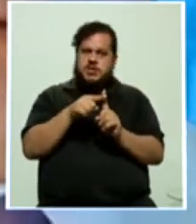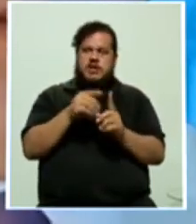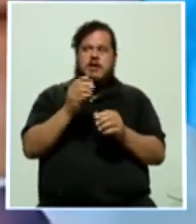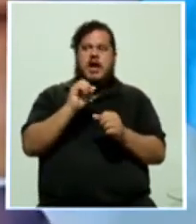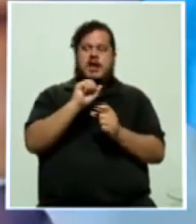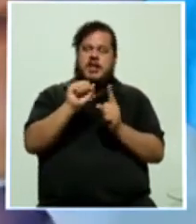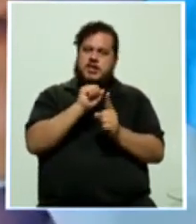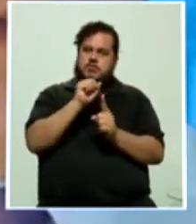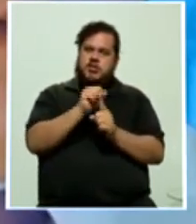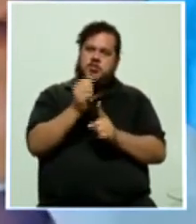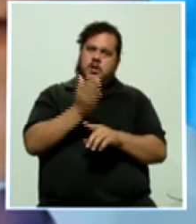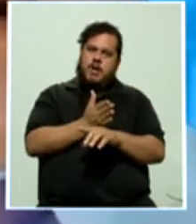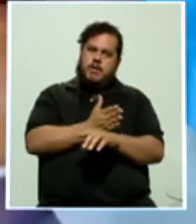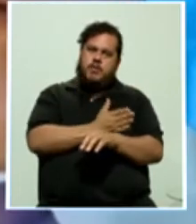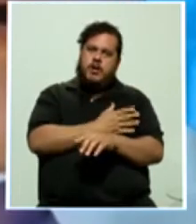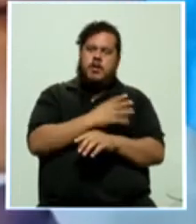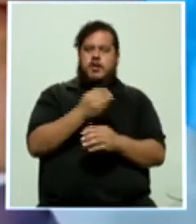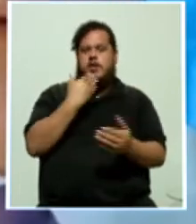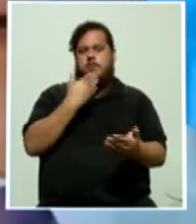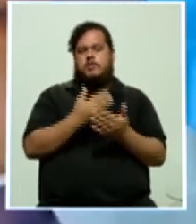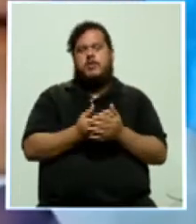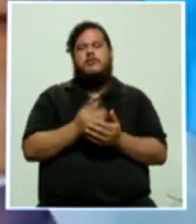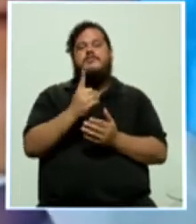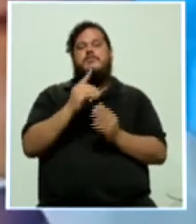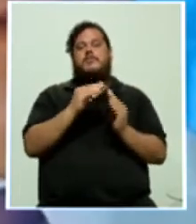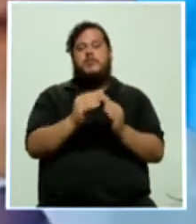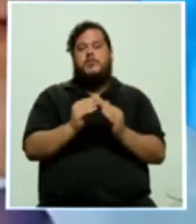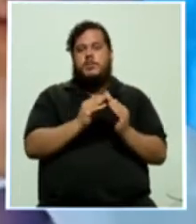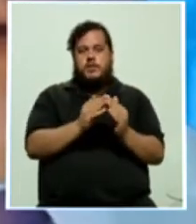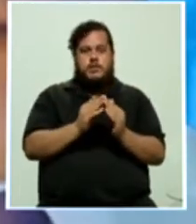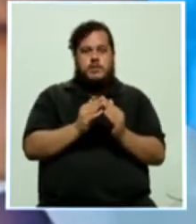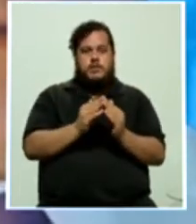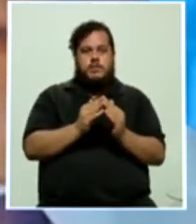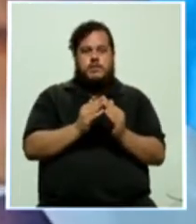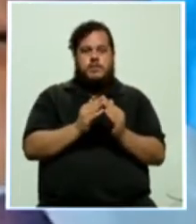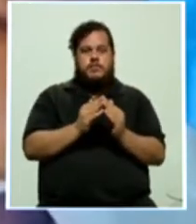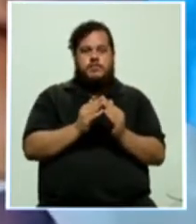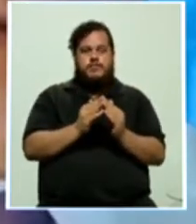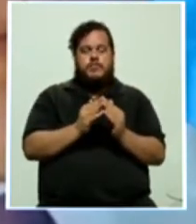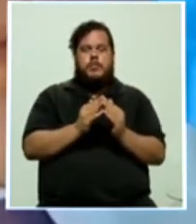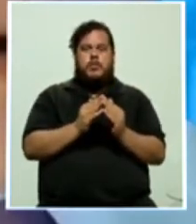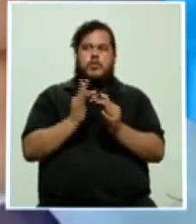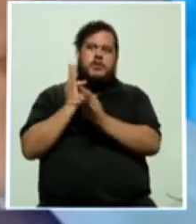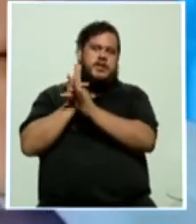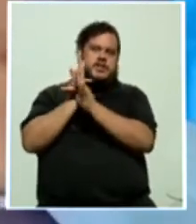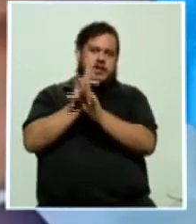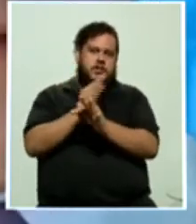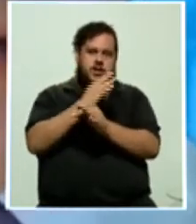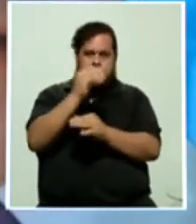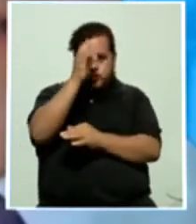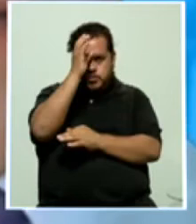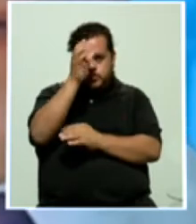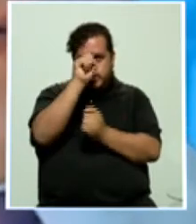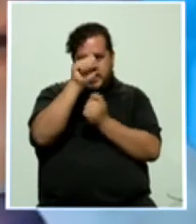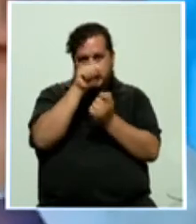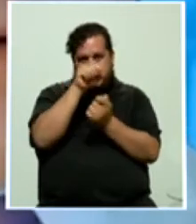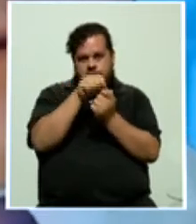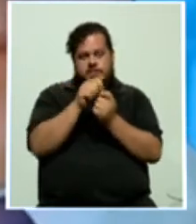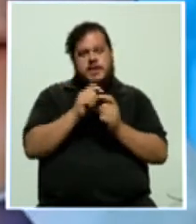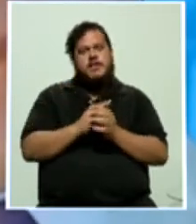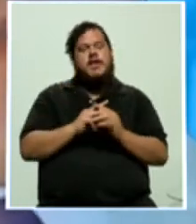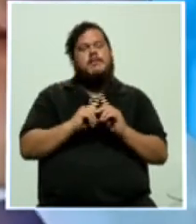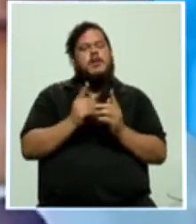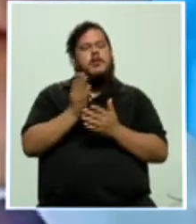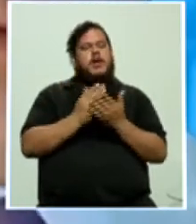mejorado y bueno, es una población con unas tradiciones y culturas muy específicas que en algún